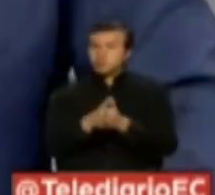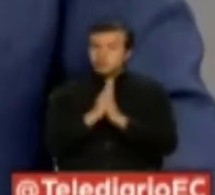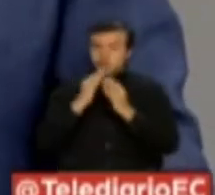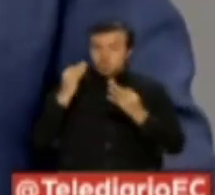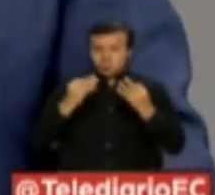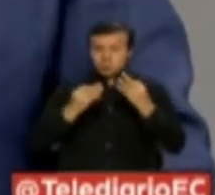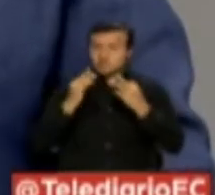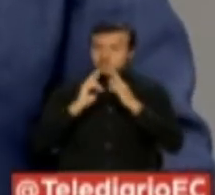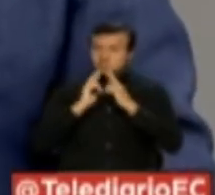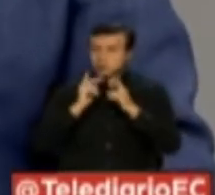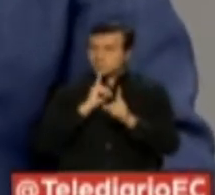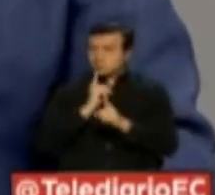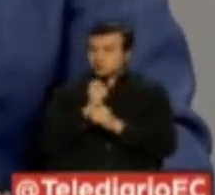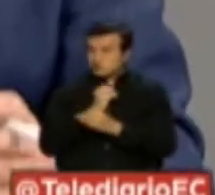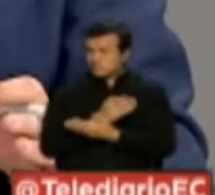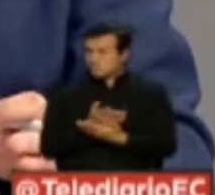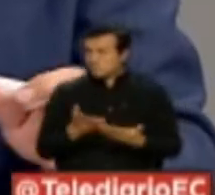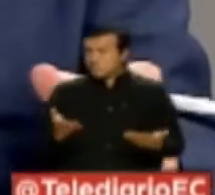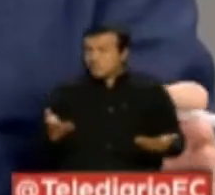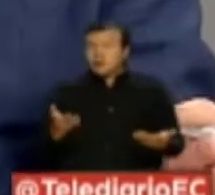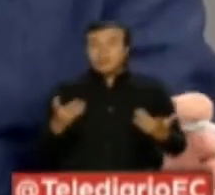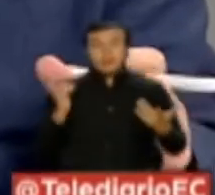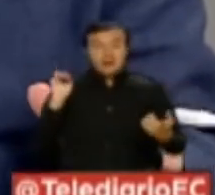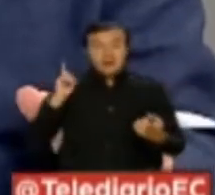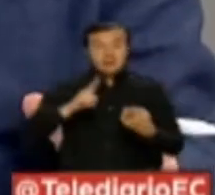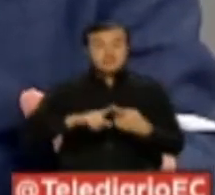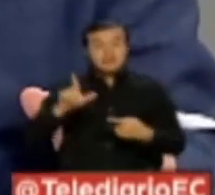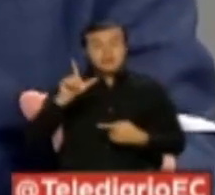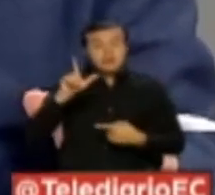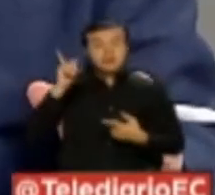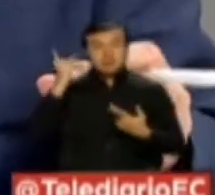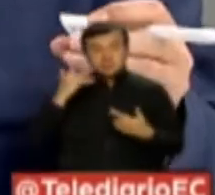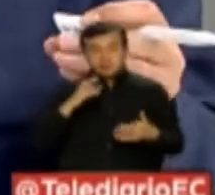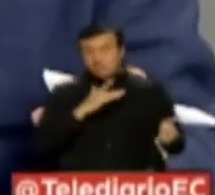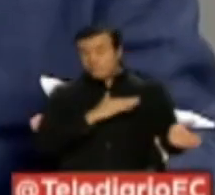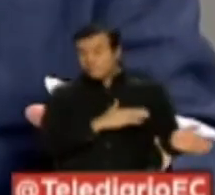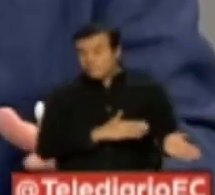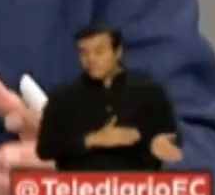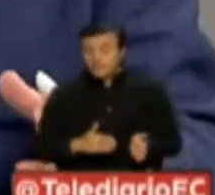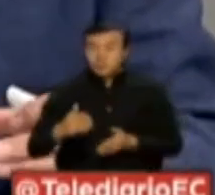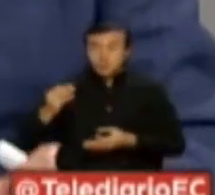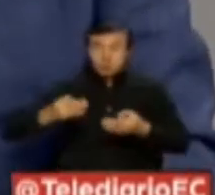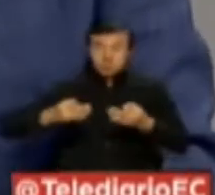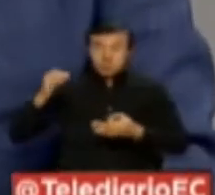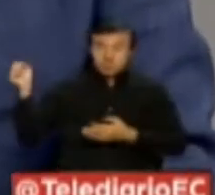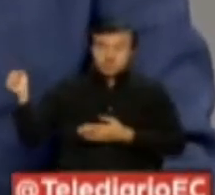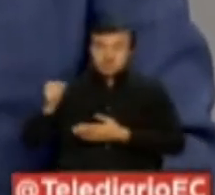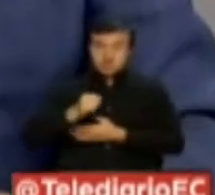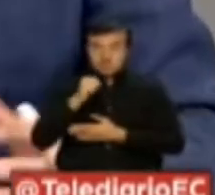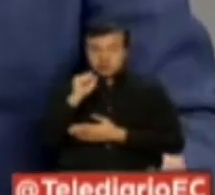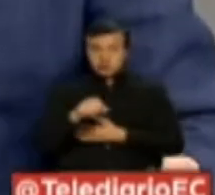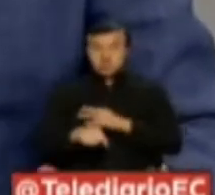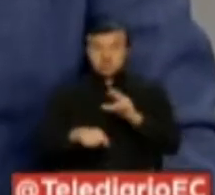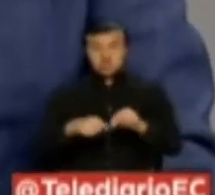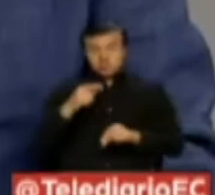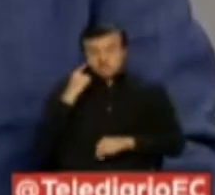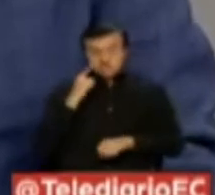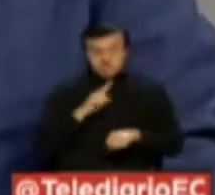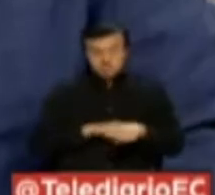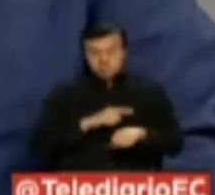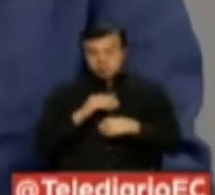jueza Daniela Camacho. Señalan que hasta el lunes se debería efectuar la audiencia, garantizando así los